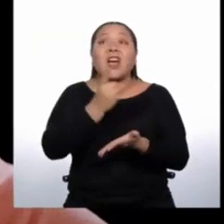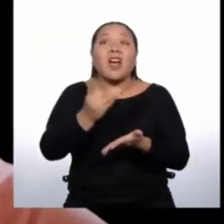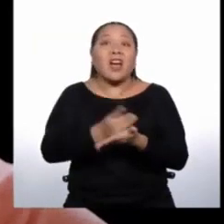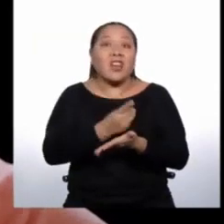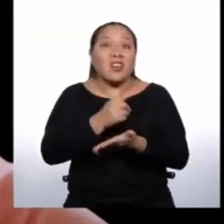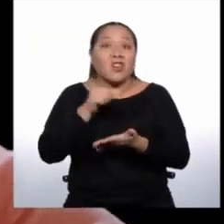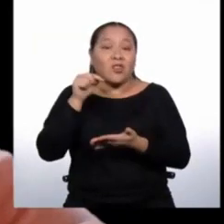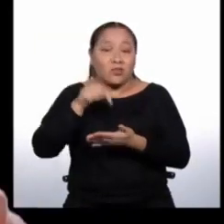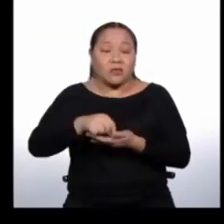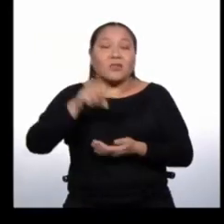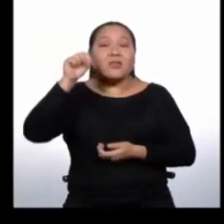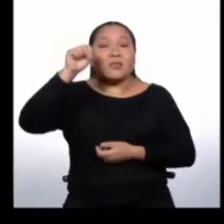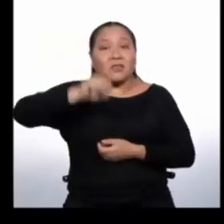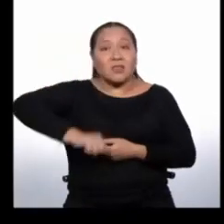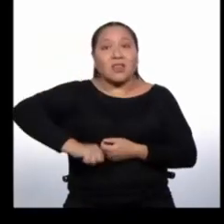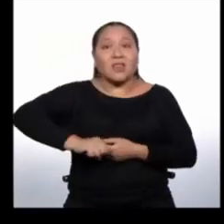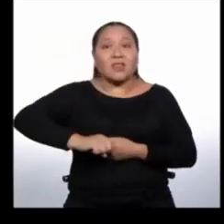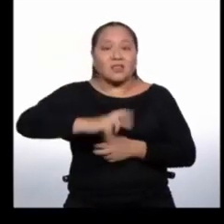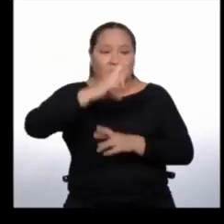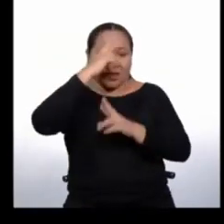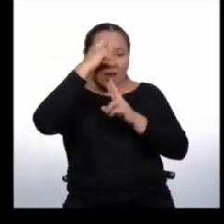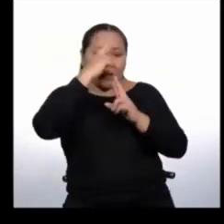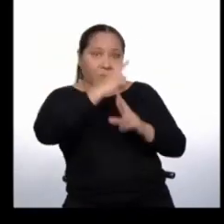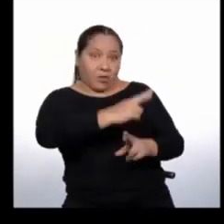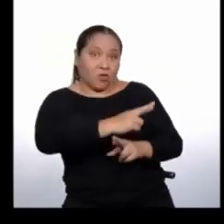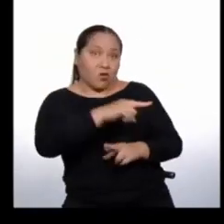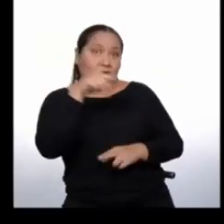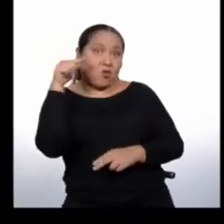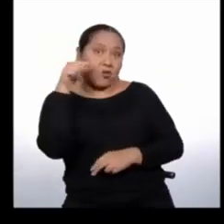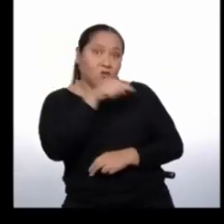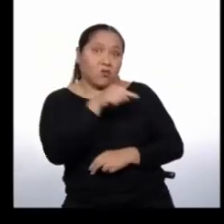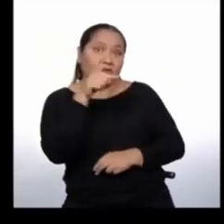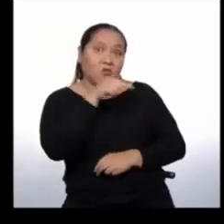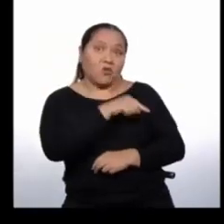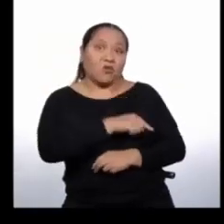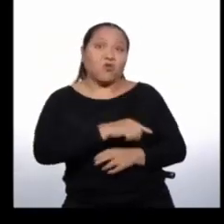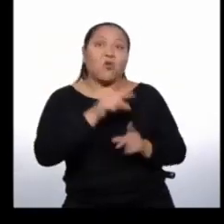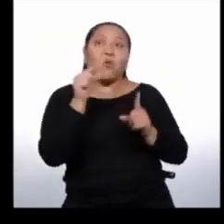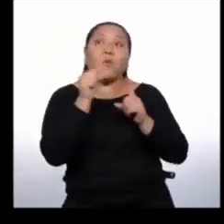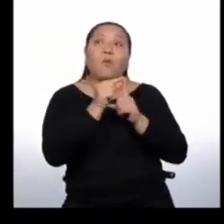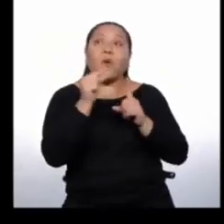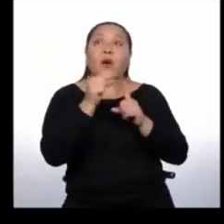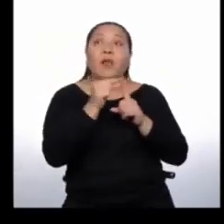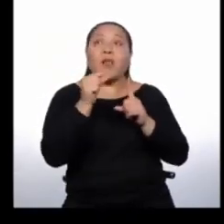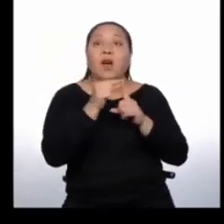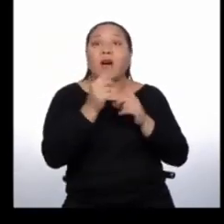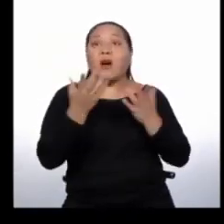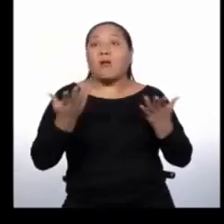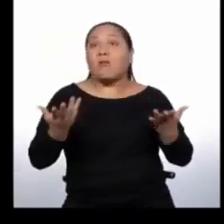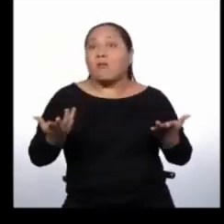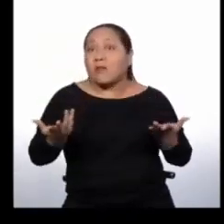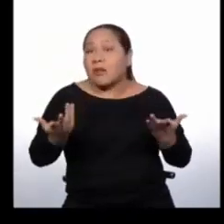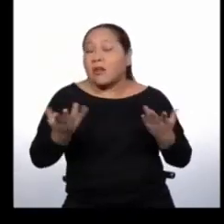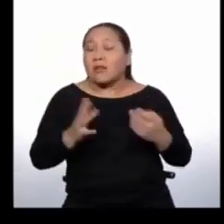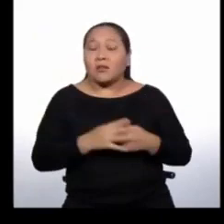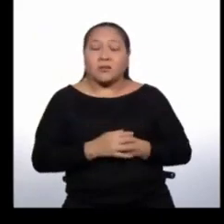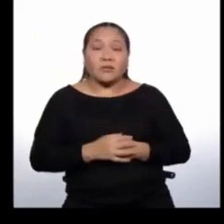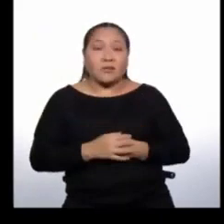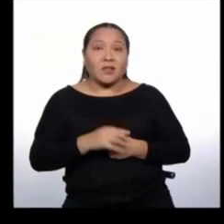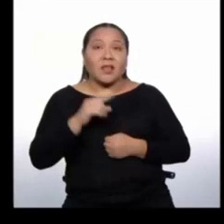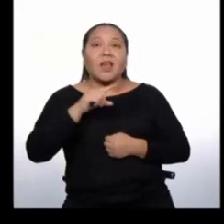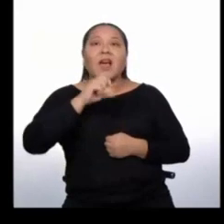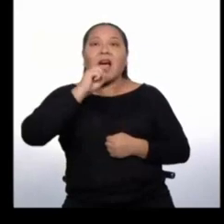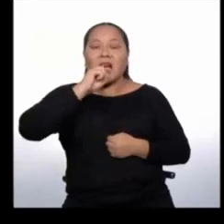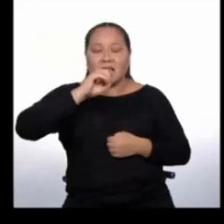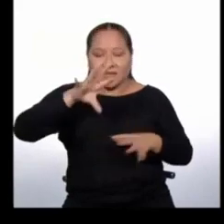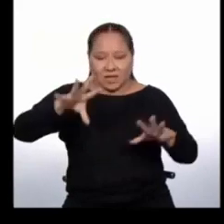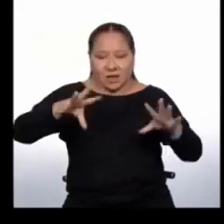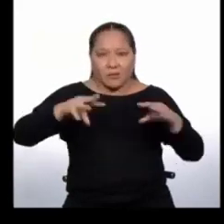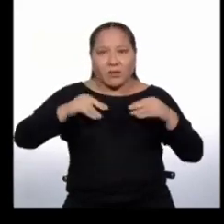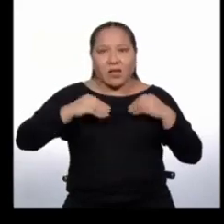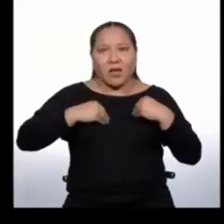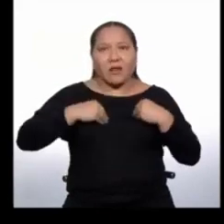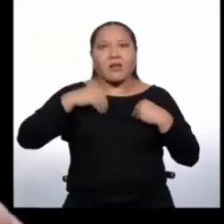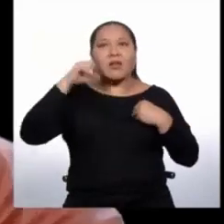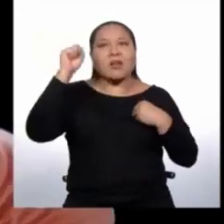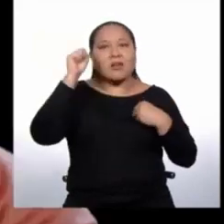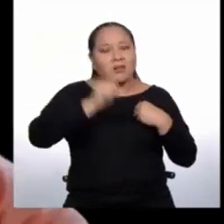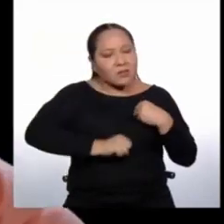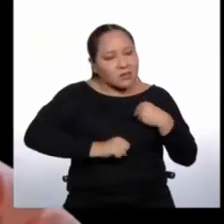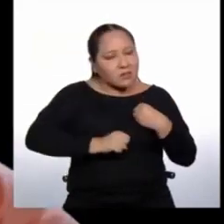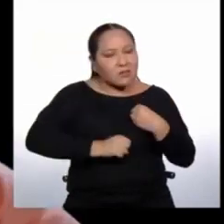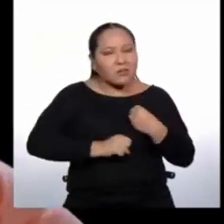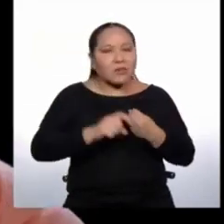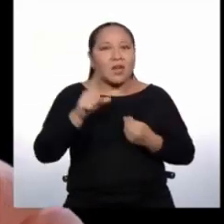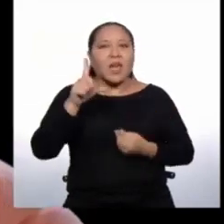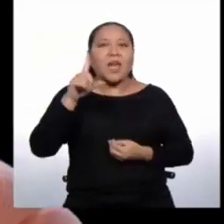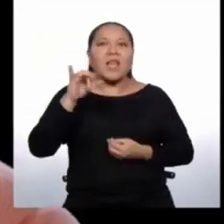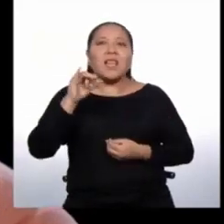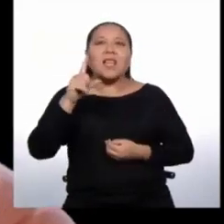tunante su buen derecho, y los jueces, que probablemente fueron en vida académicos o literatos, dieron la orden de su inmediata soltura y